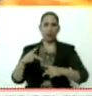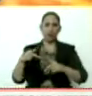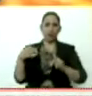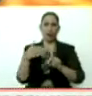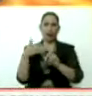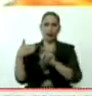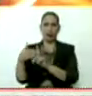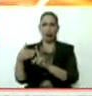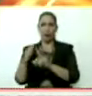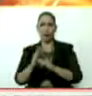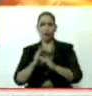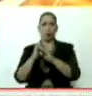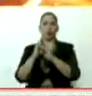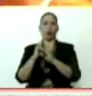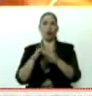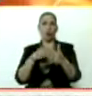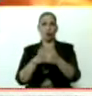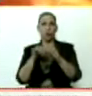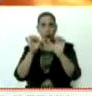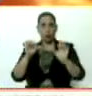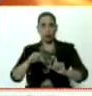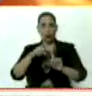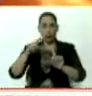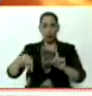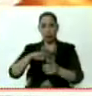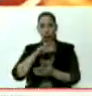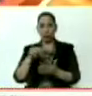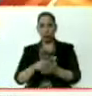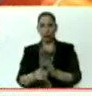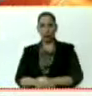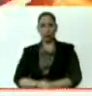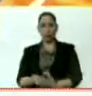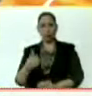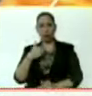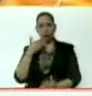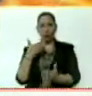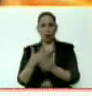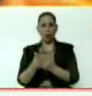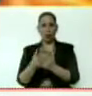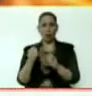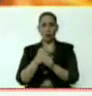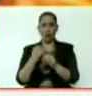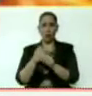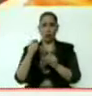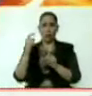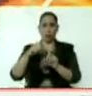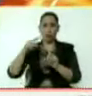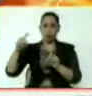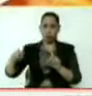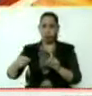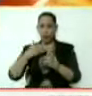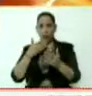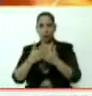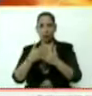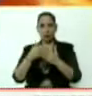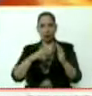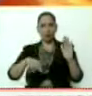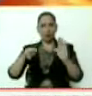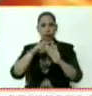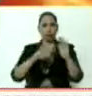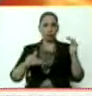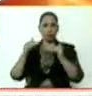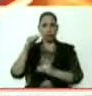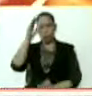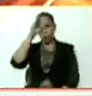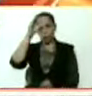de bloqueo contra el sistema eléctrico nacional. Bueno, yo agradezco a los trabajadores de Corpoelec porque gracias a ese nivel de conciencia que se tiene frente